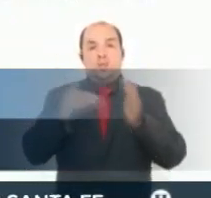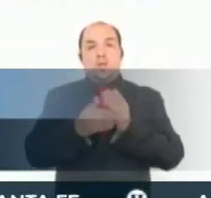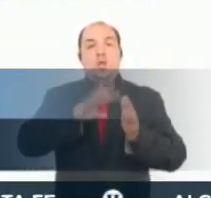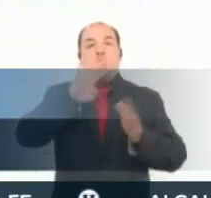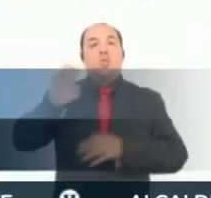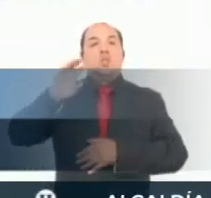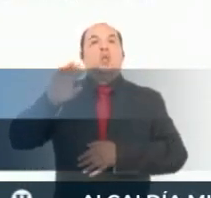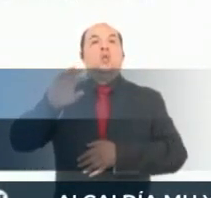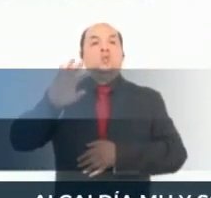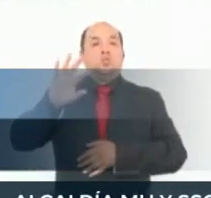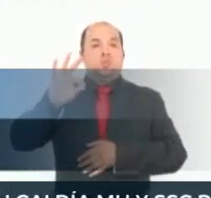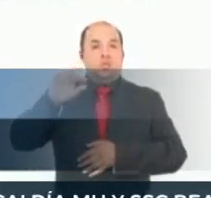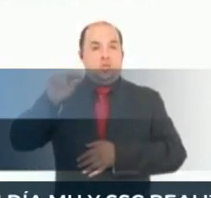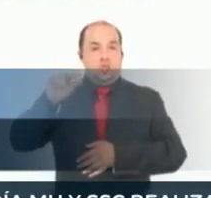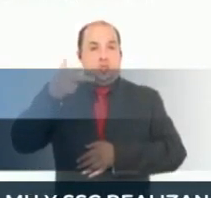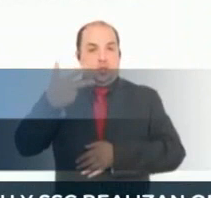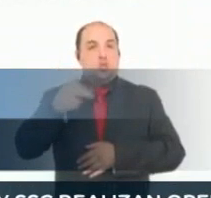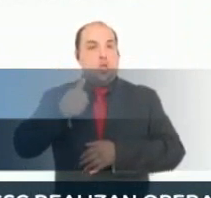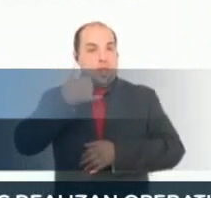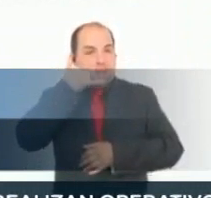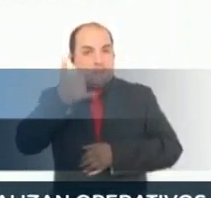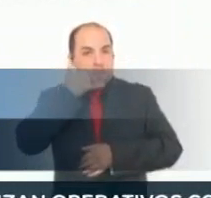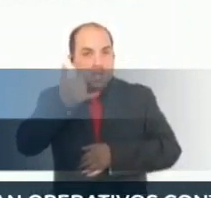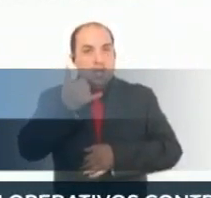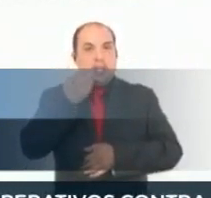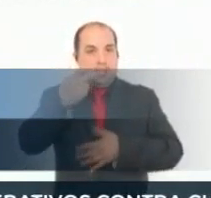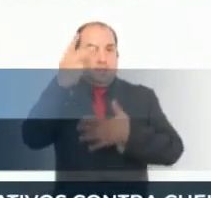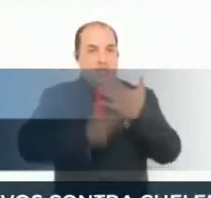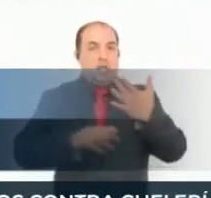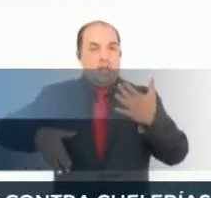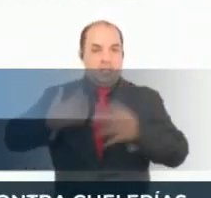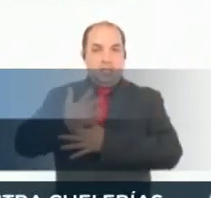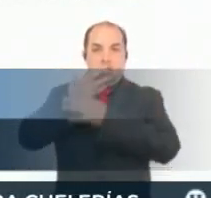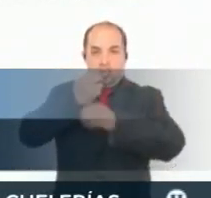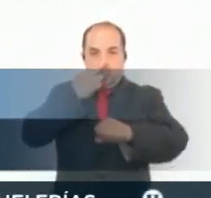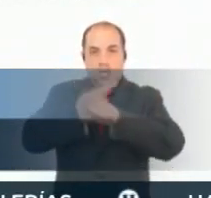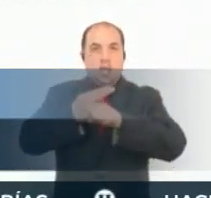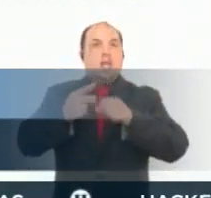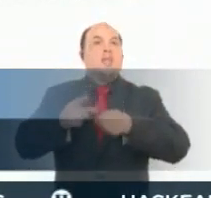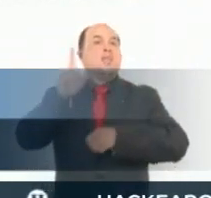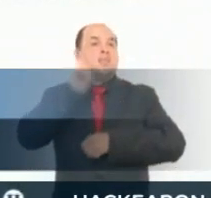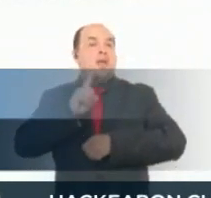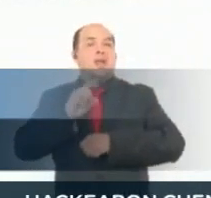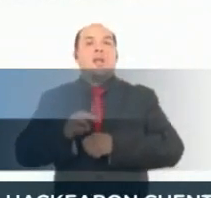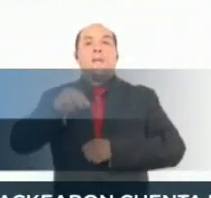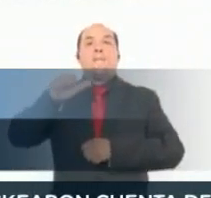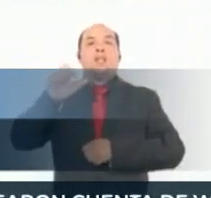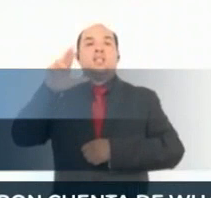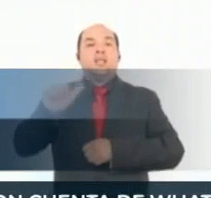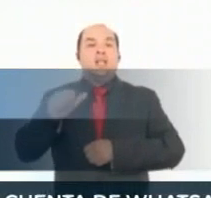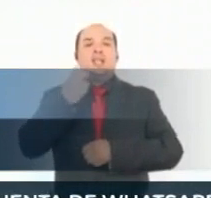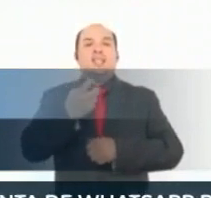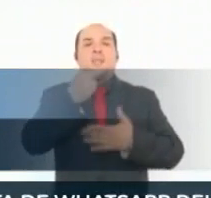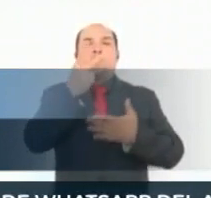145.488 llamadas con este protocolo, ya lo decía la subsecretaria Marcela Figueroa, que es un protocolo